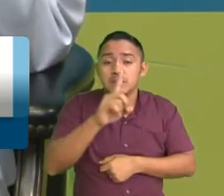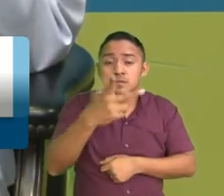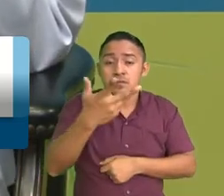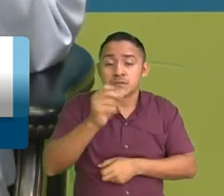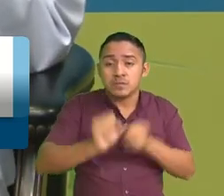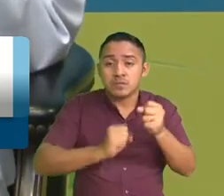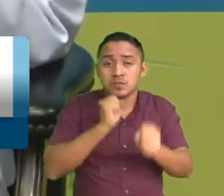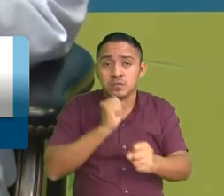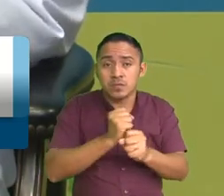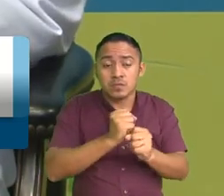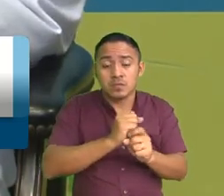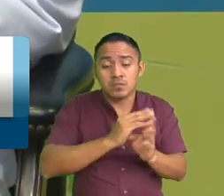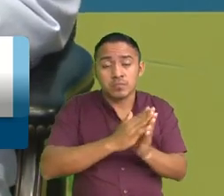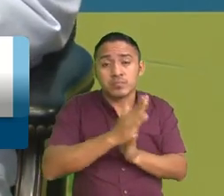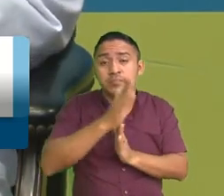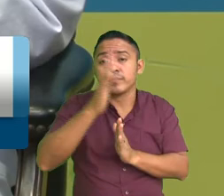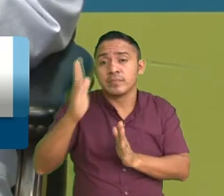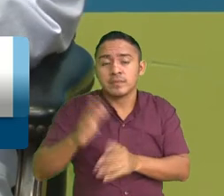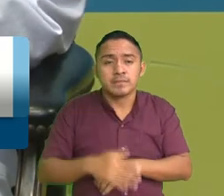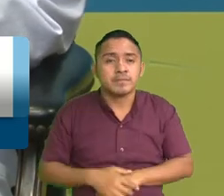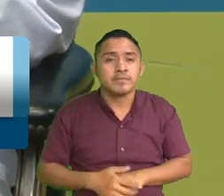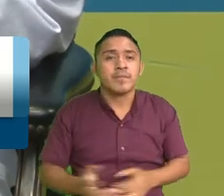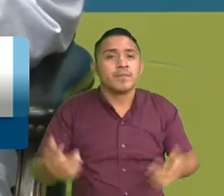años de edad. Ahora ves una